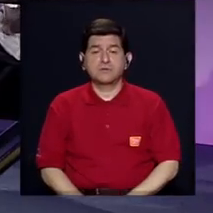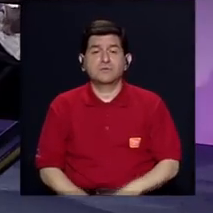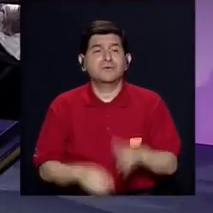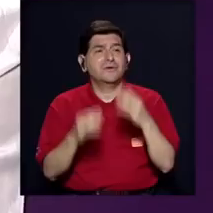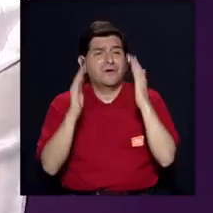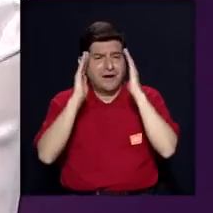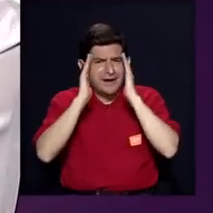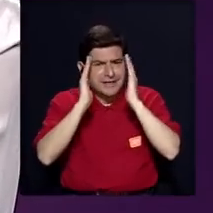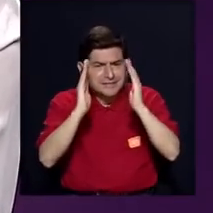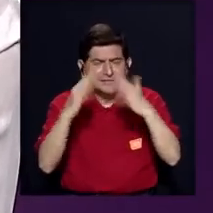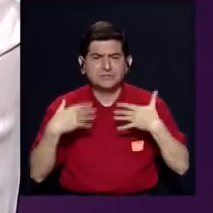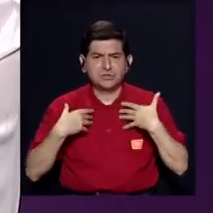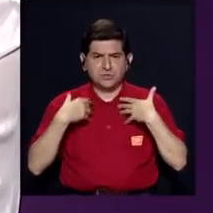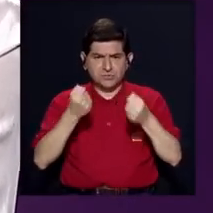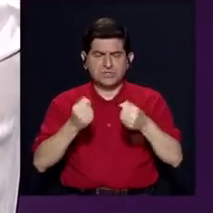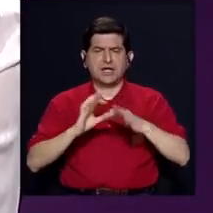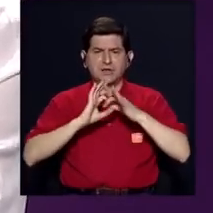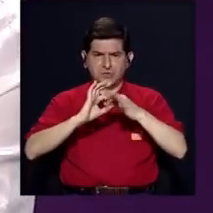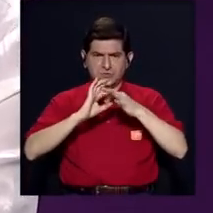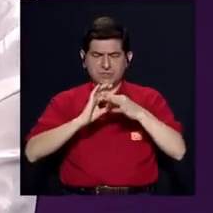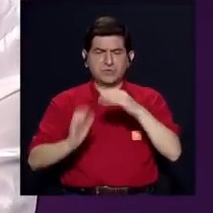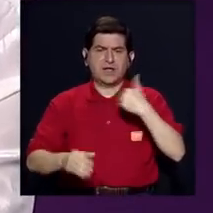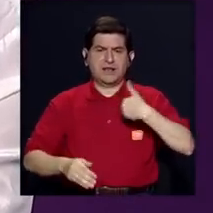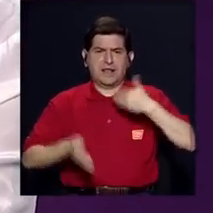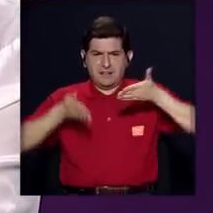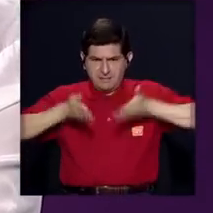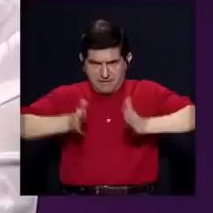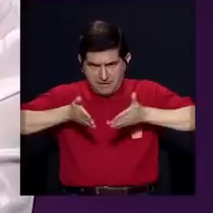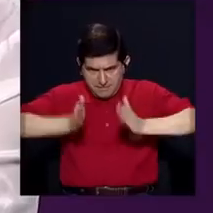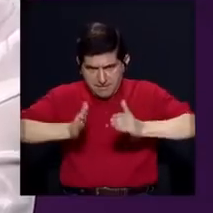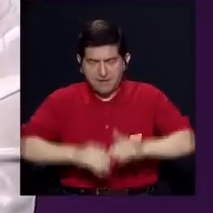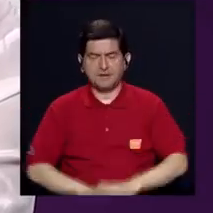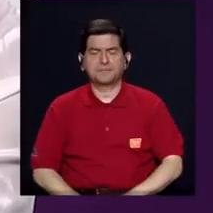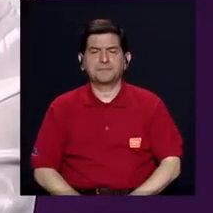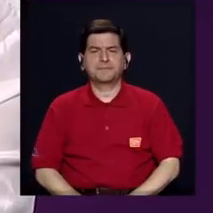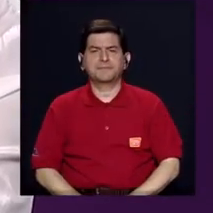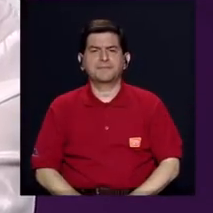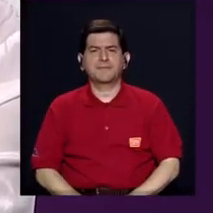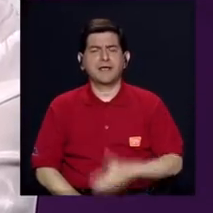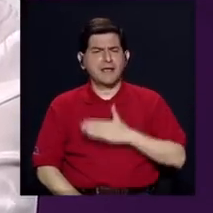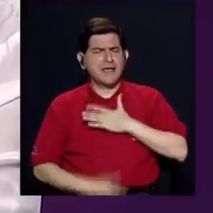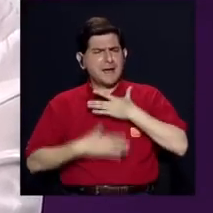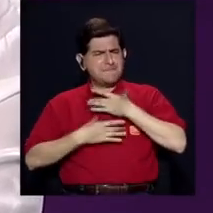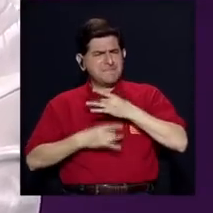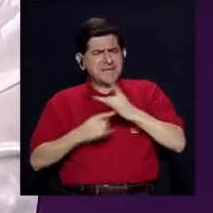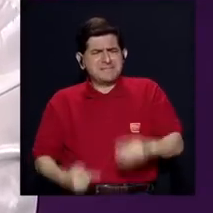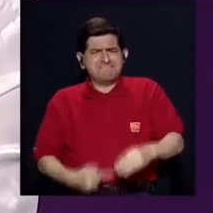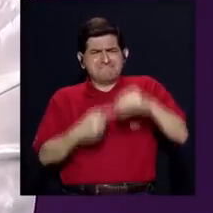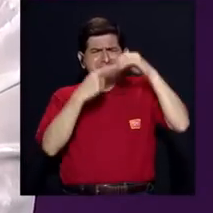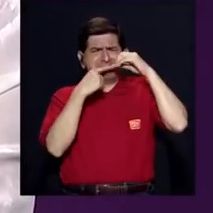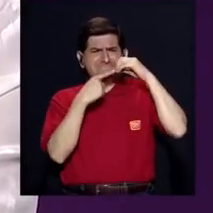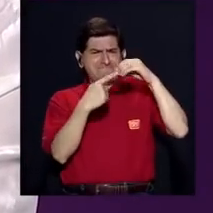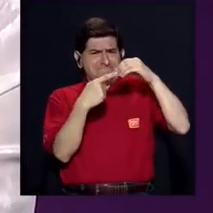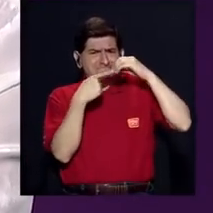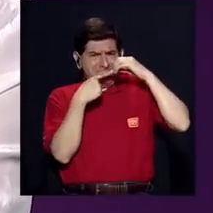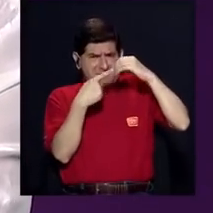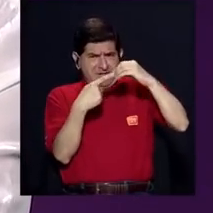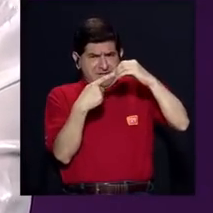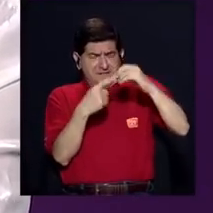trate sobre la salud sexual y reproductiva y fundamentalmente me interesaba de ahí la